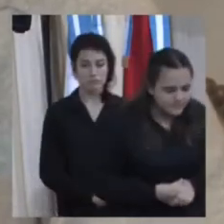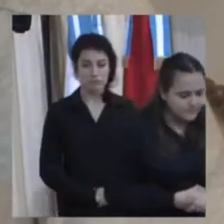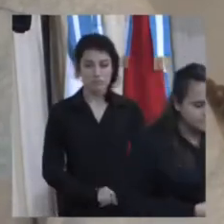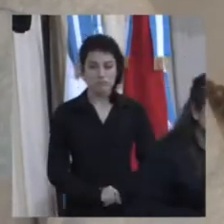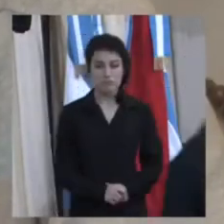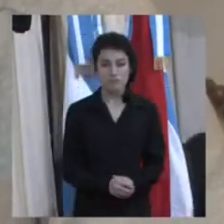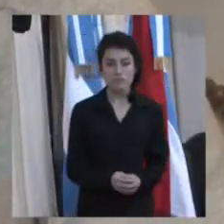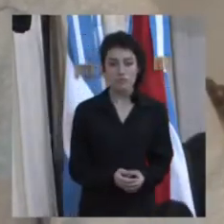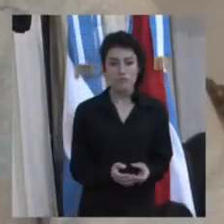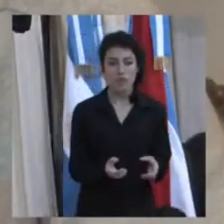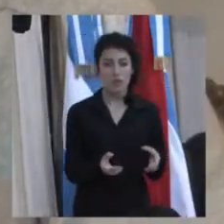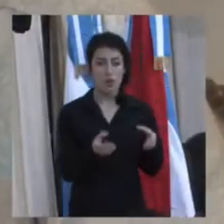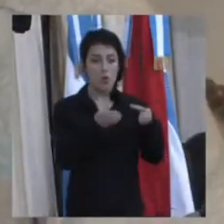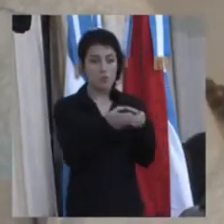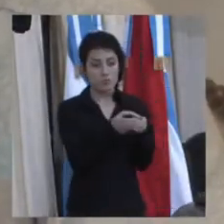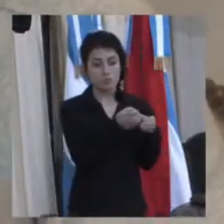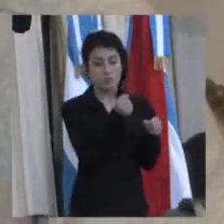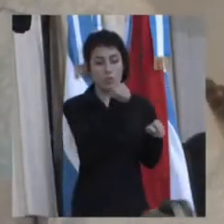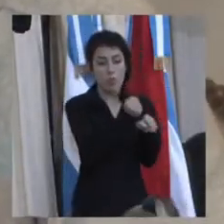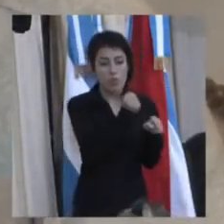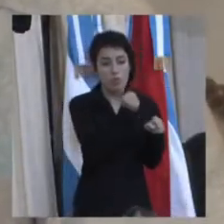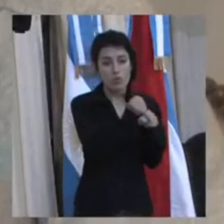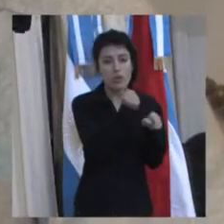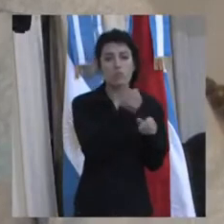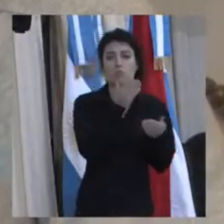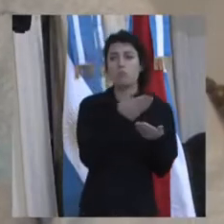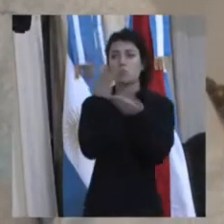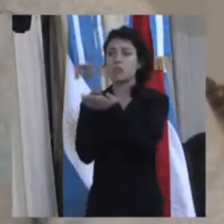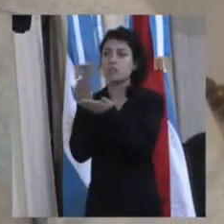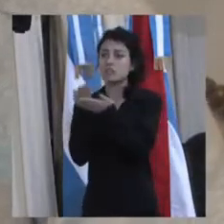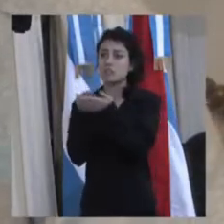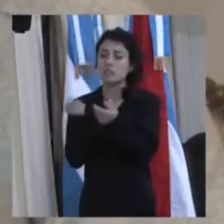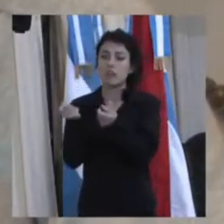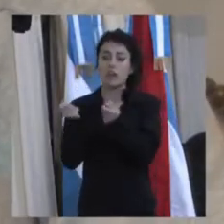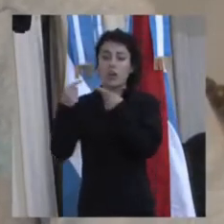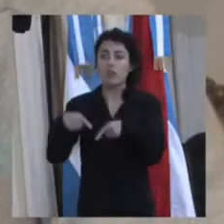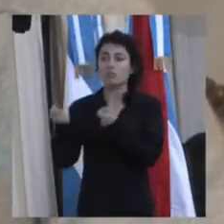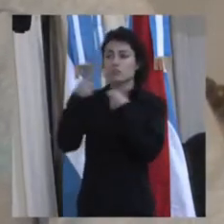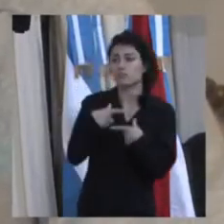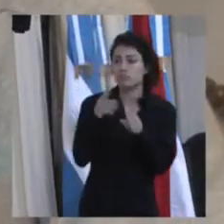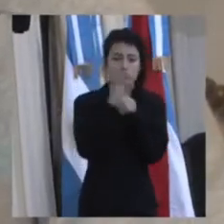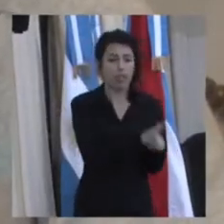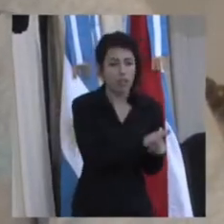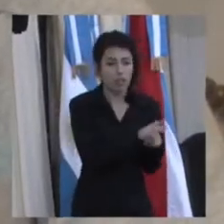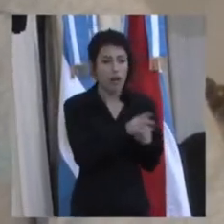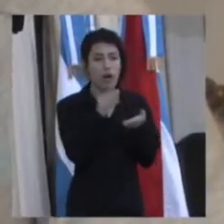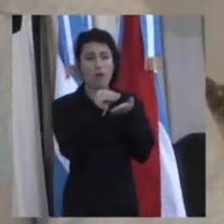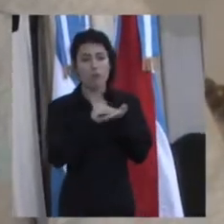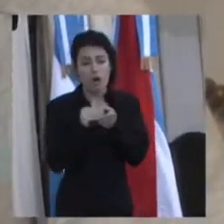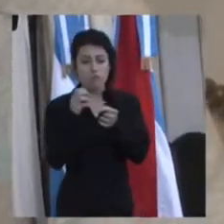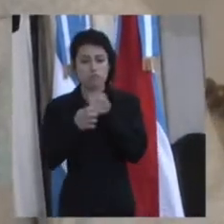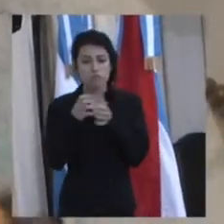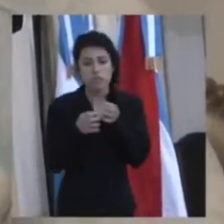las comisiones obreras cuando les presenten algún pliego de condiciones, abogados de las grandes empresas